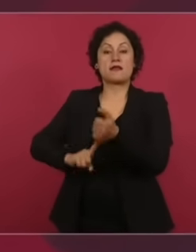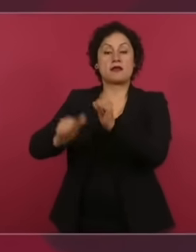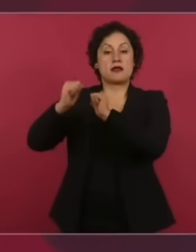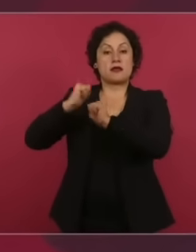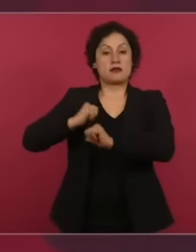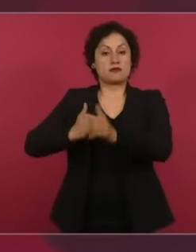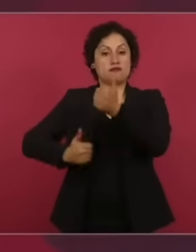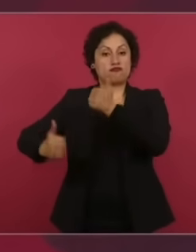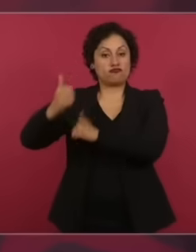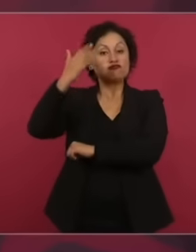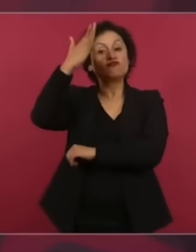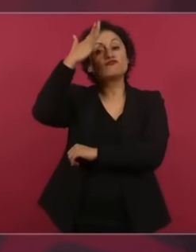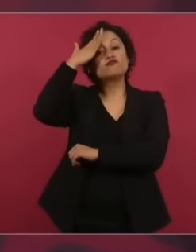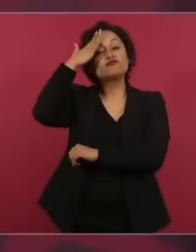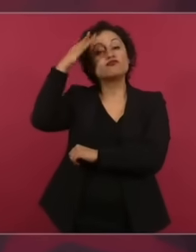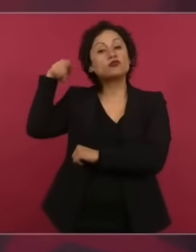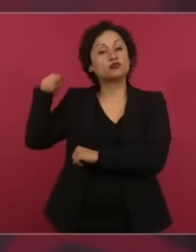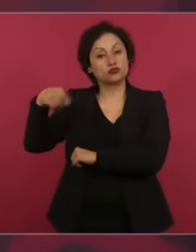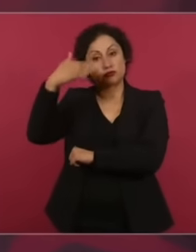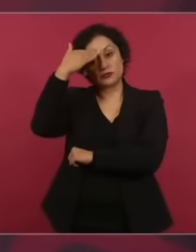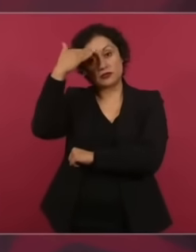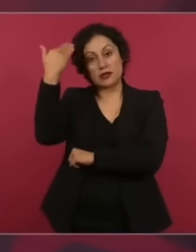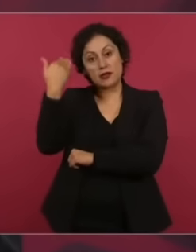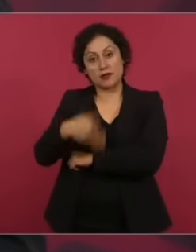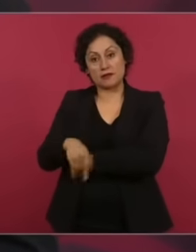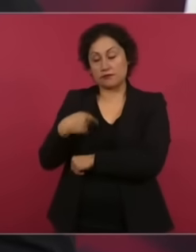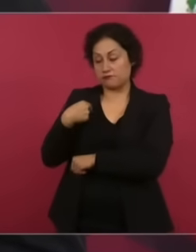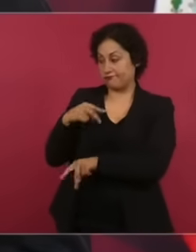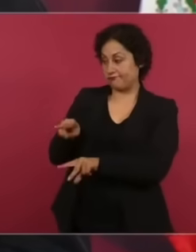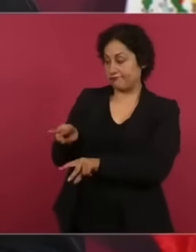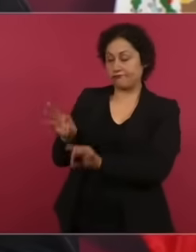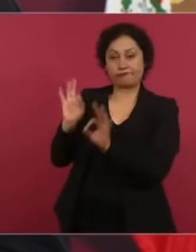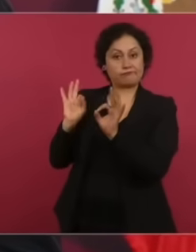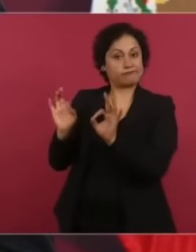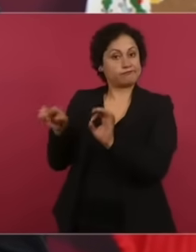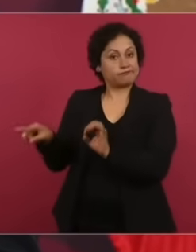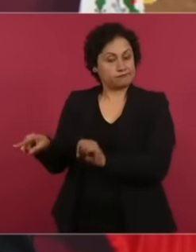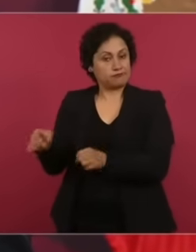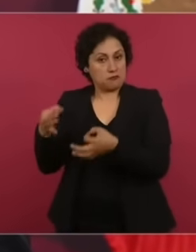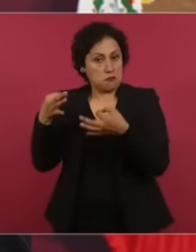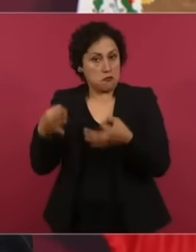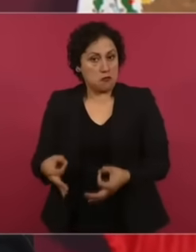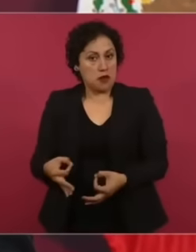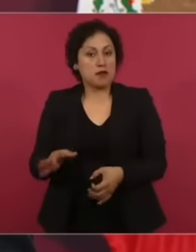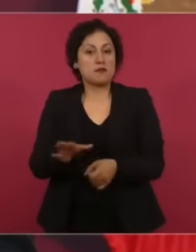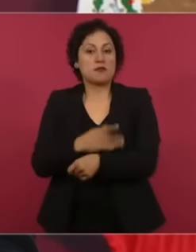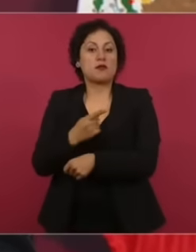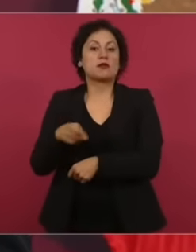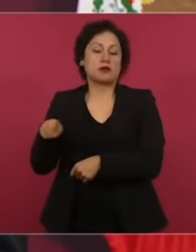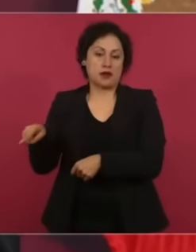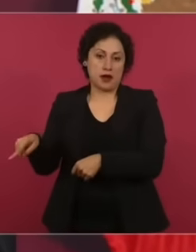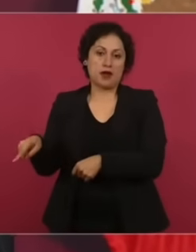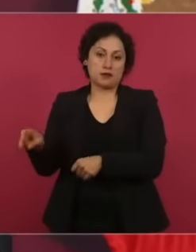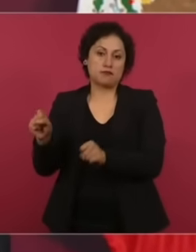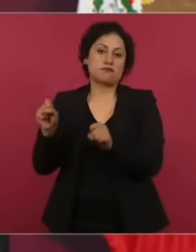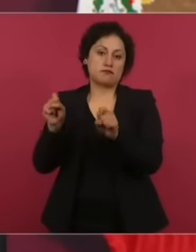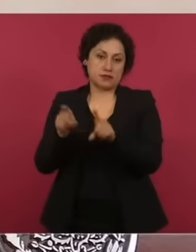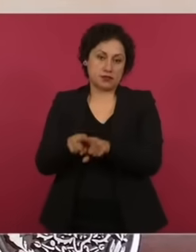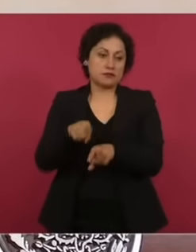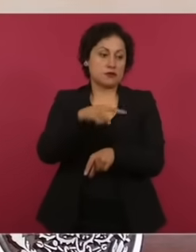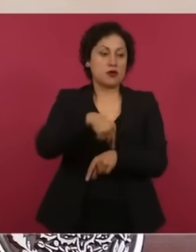de la operación actuaron muy bien, a pesar de que detuvieron también a marinos,